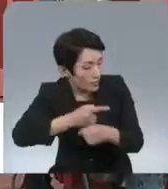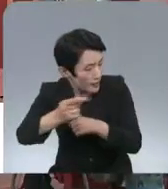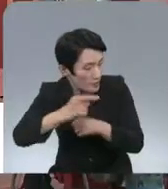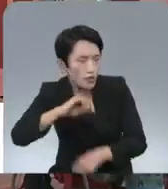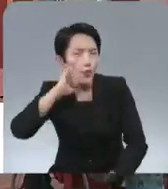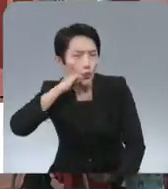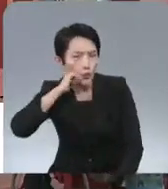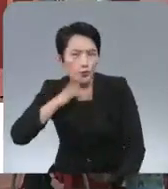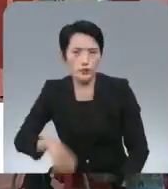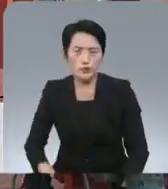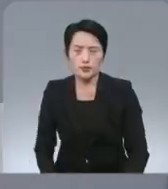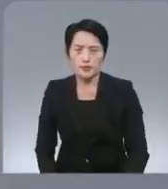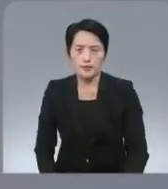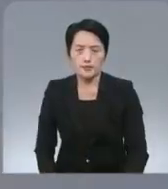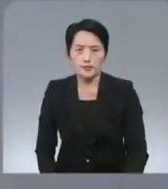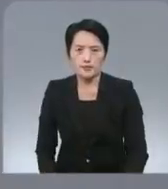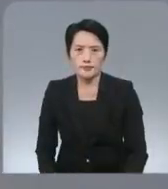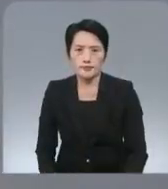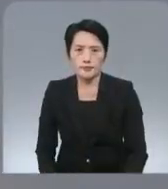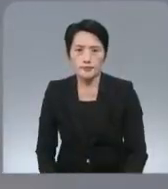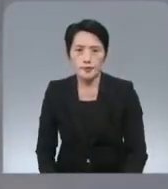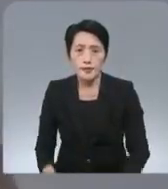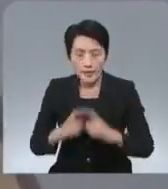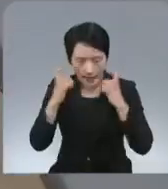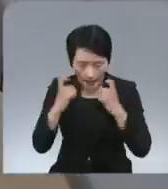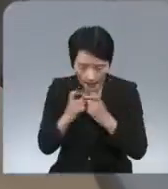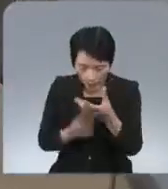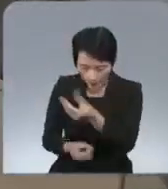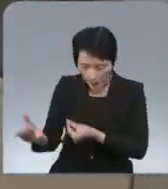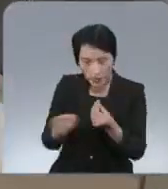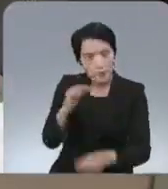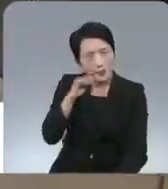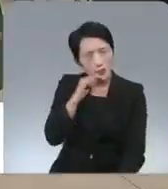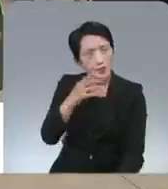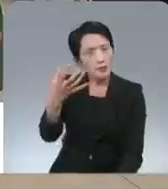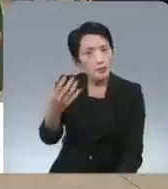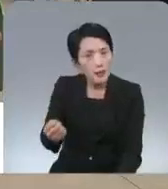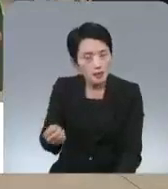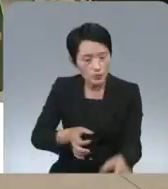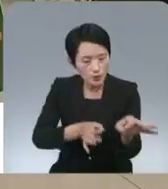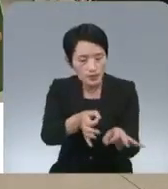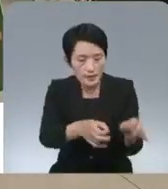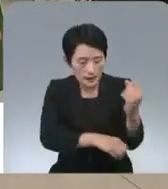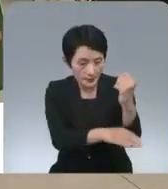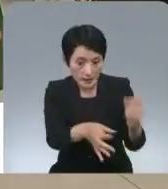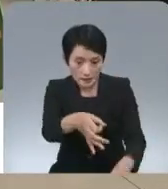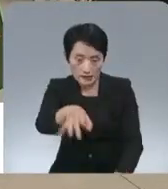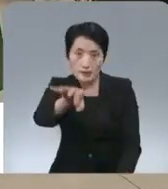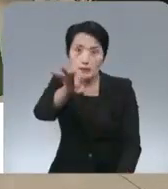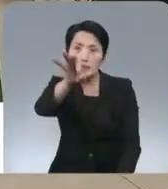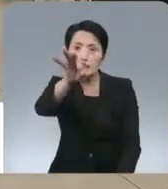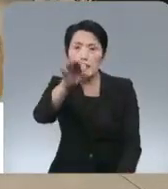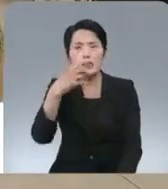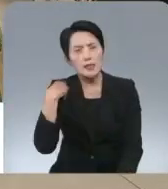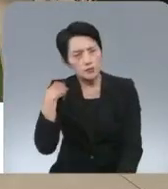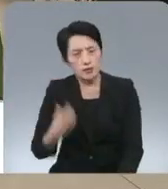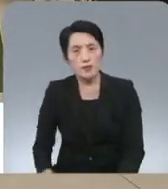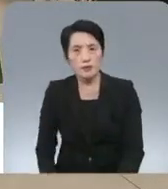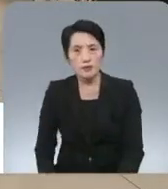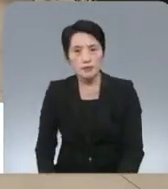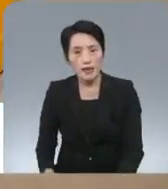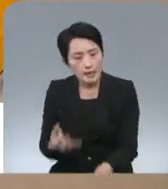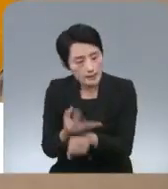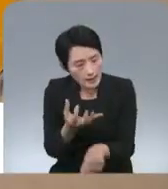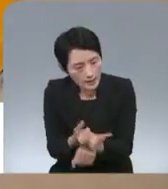la disminución de las exportaciones ante la cantina subida de tipos de interés por parte de las principales economías del mundo para combatir la